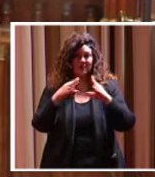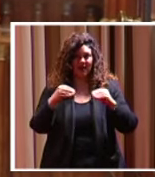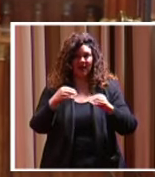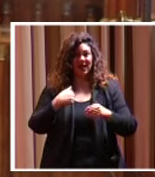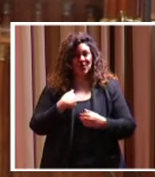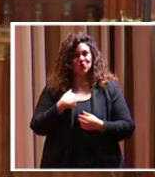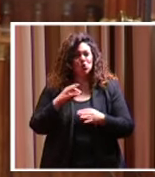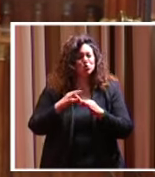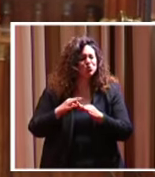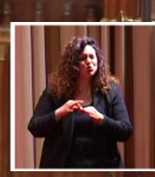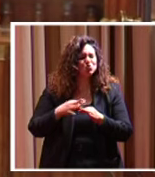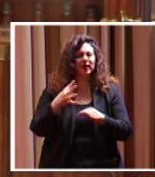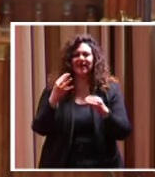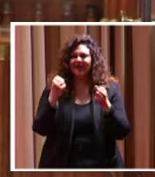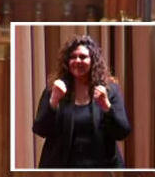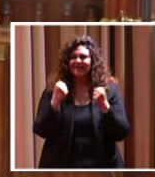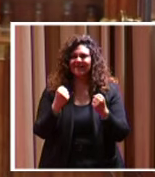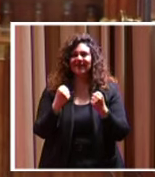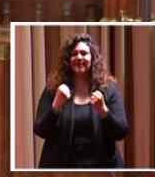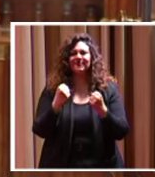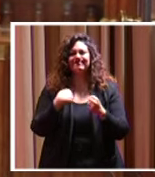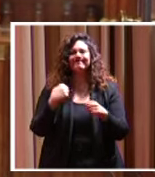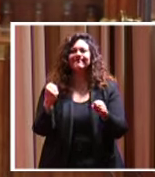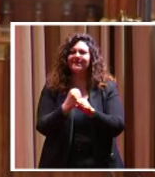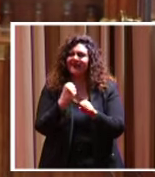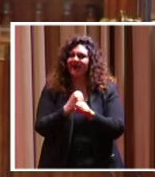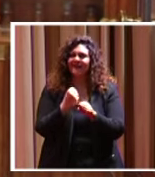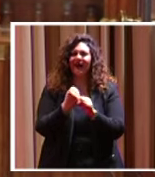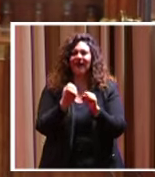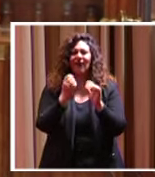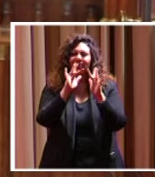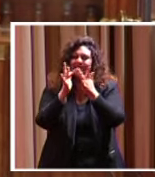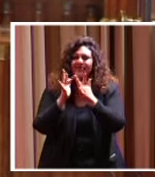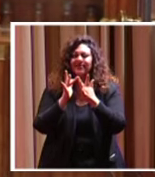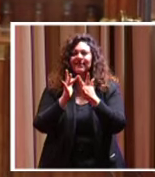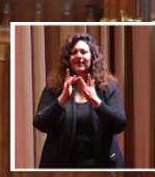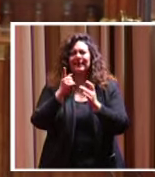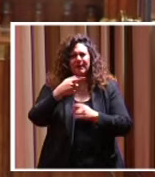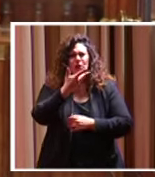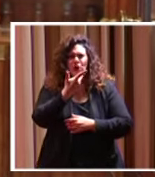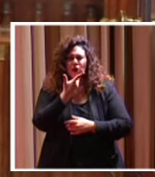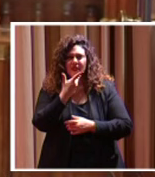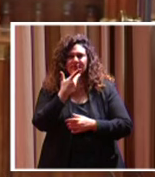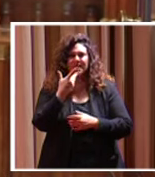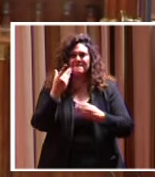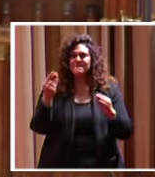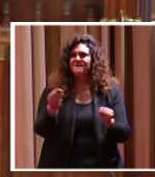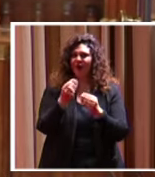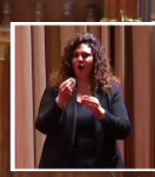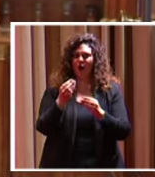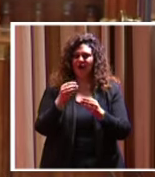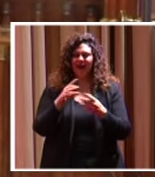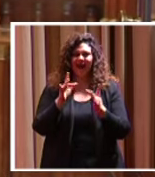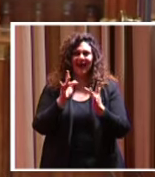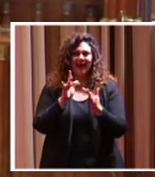universitaria, he tenido la inmensa suerte de poder trabajar y conocer mejor cómo nos íbamos relacionando con la